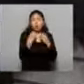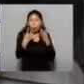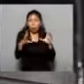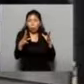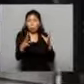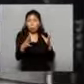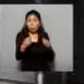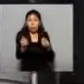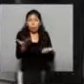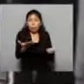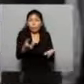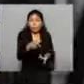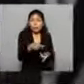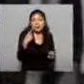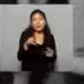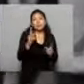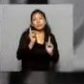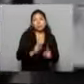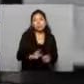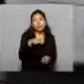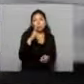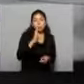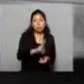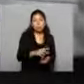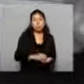tanto? Ayer tuve la oportunidad de estar